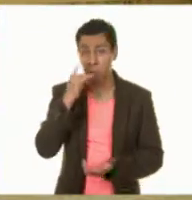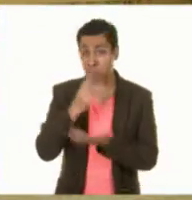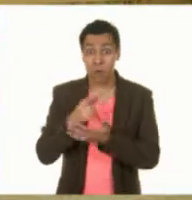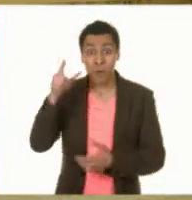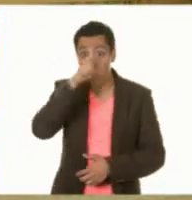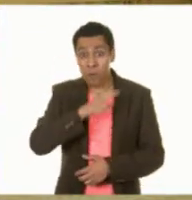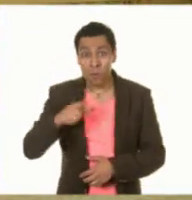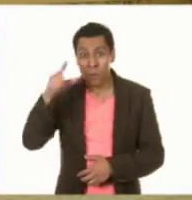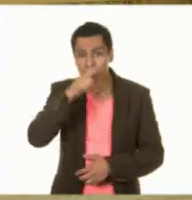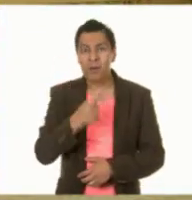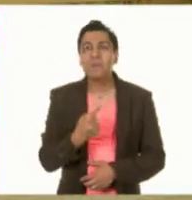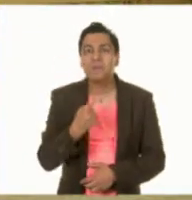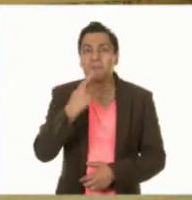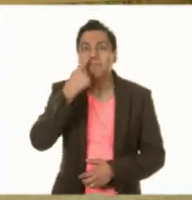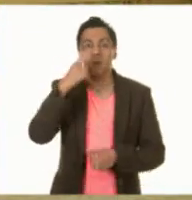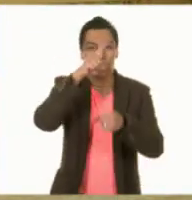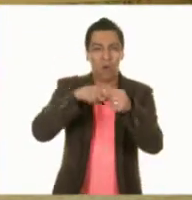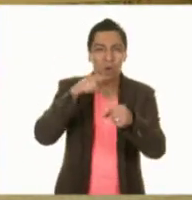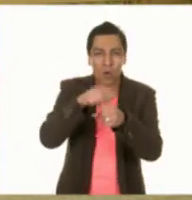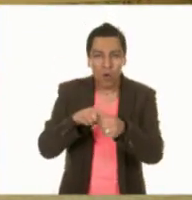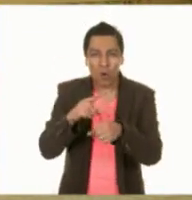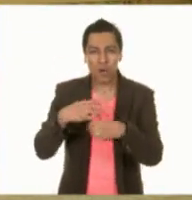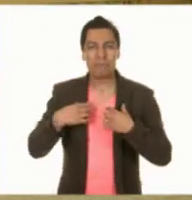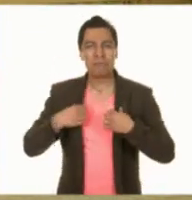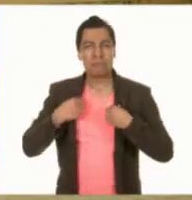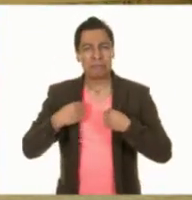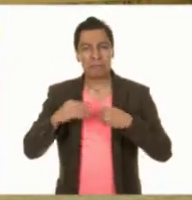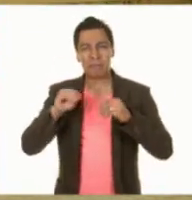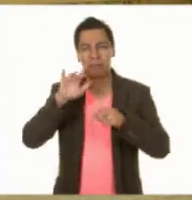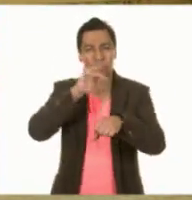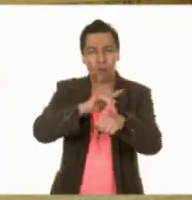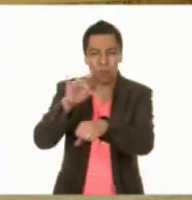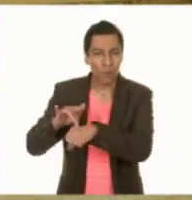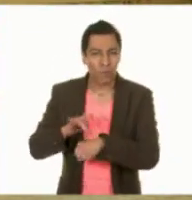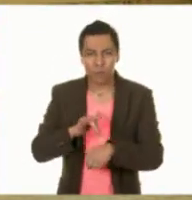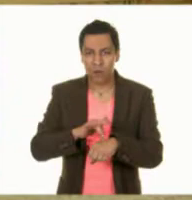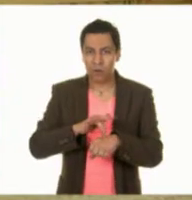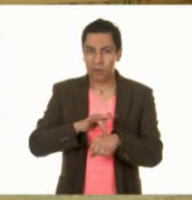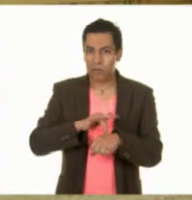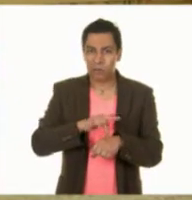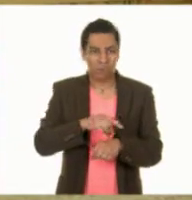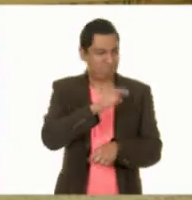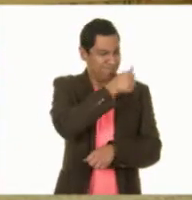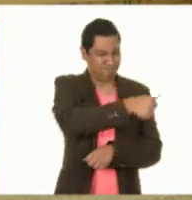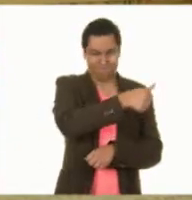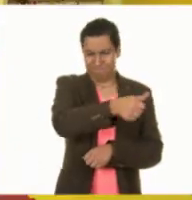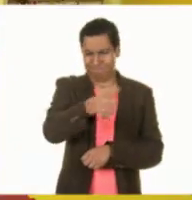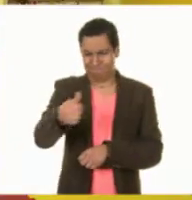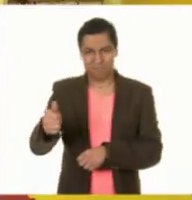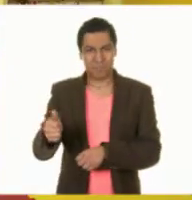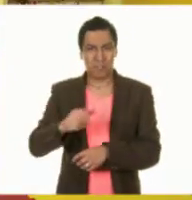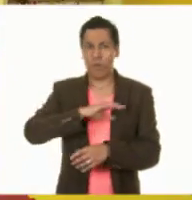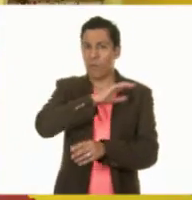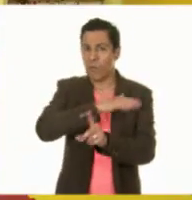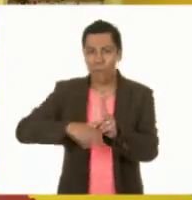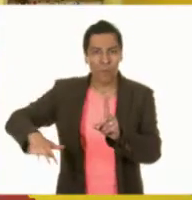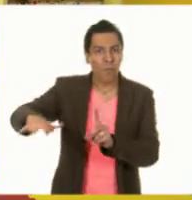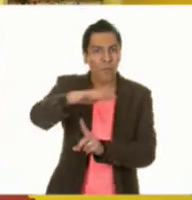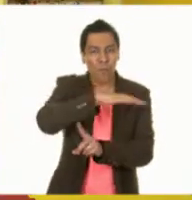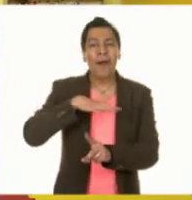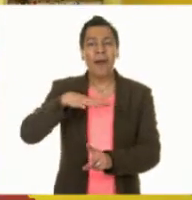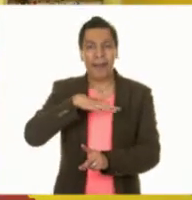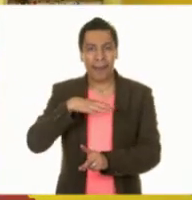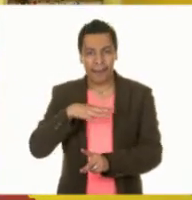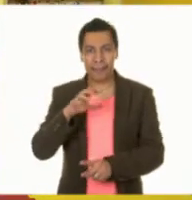Pueden ser aromas, colores, texturas. Podemos decir que todo tiene estética, pero ¿qué te parece